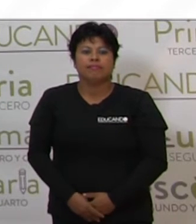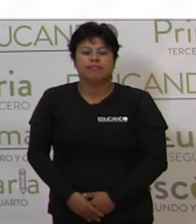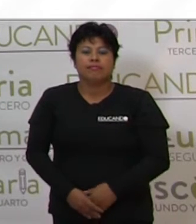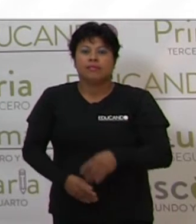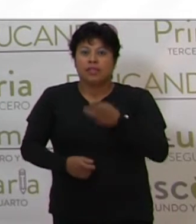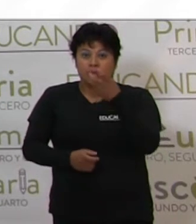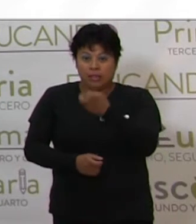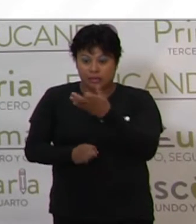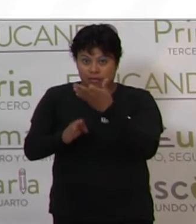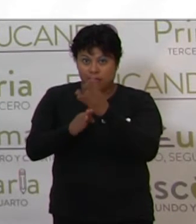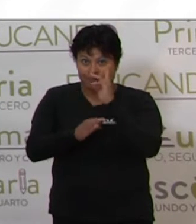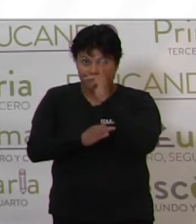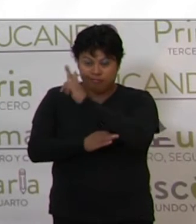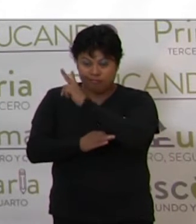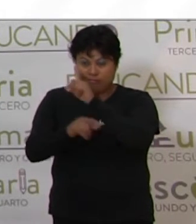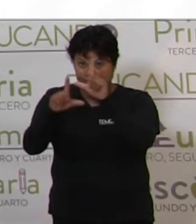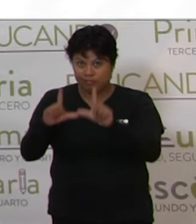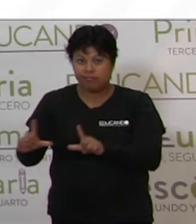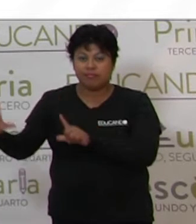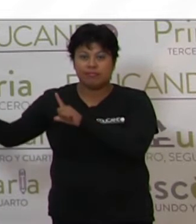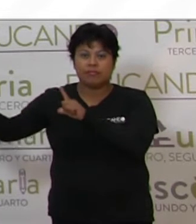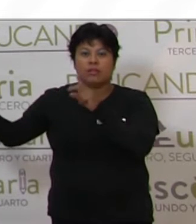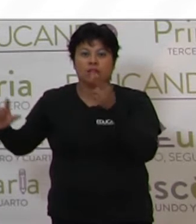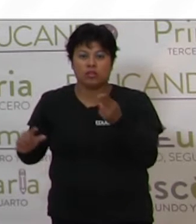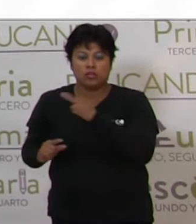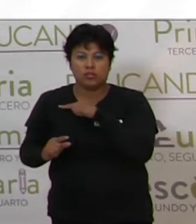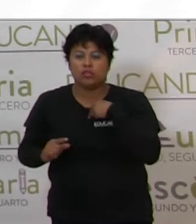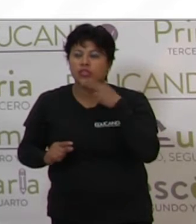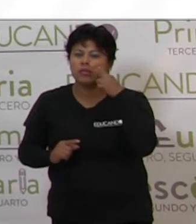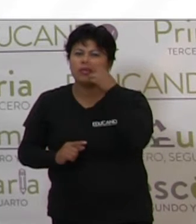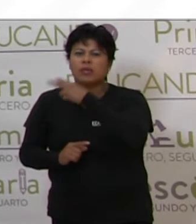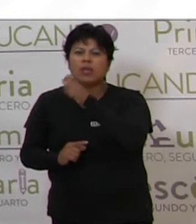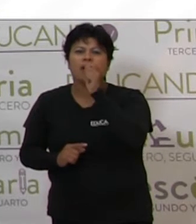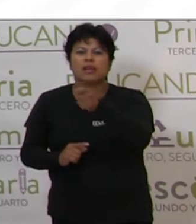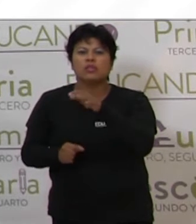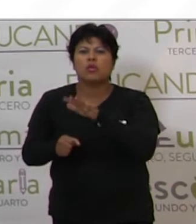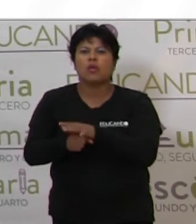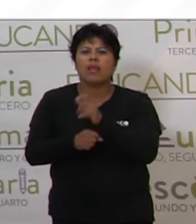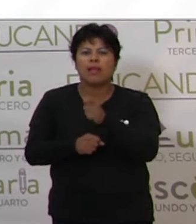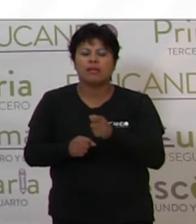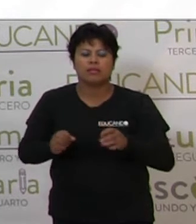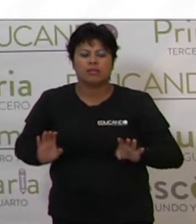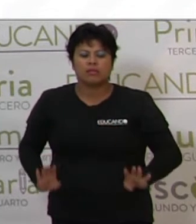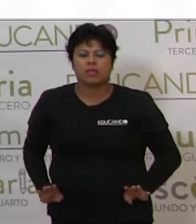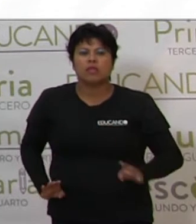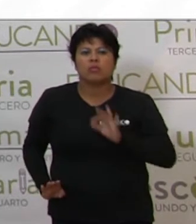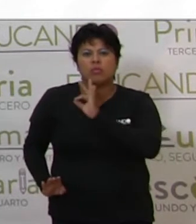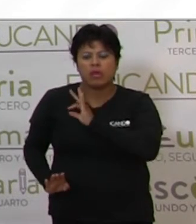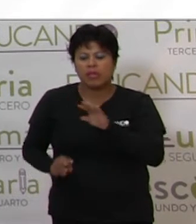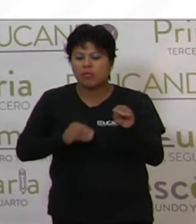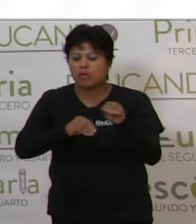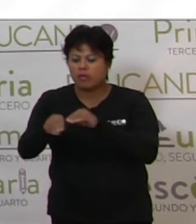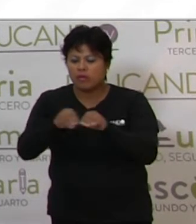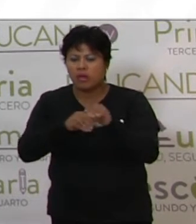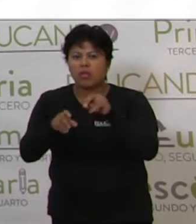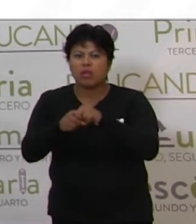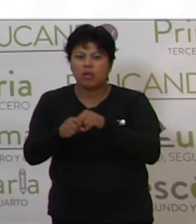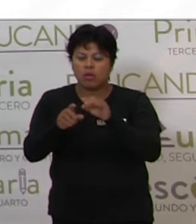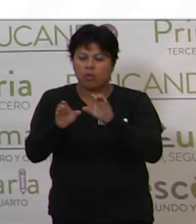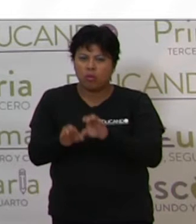En la siguiente imagen estamos viendo entonces cuáles son los aspectos que pueden ser modificados en un